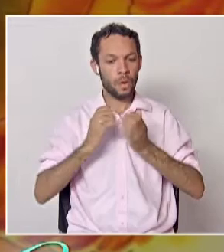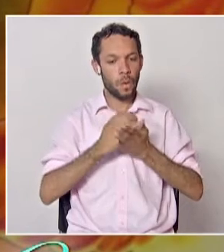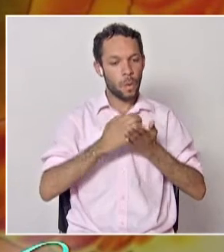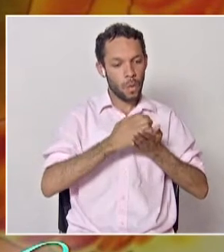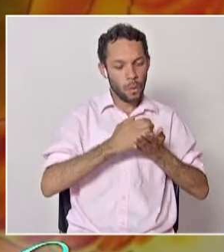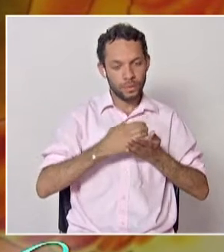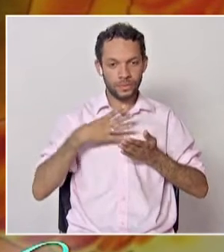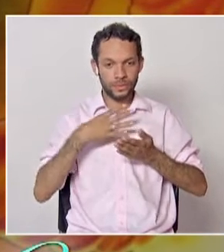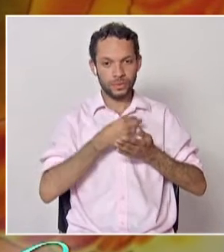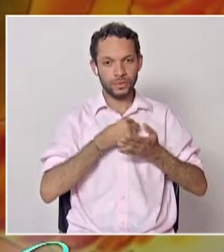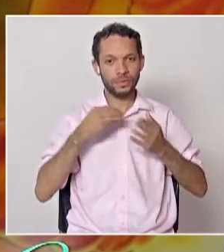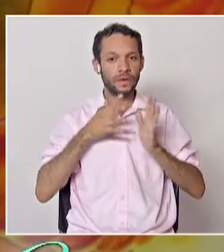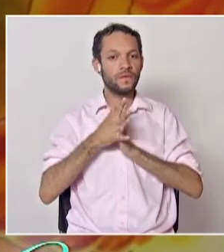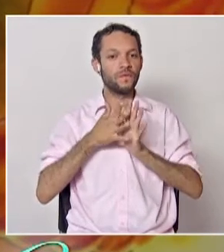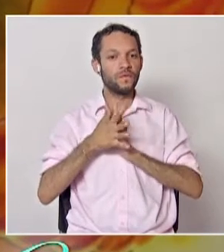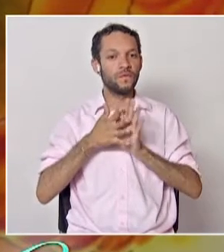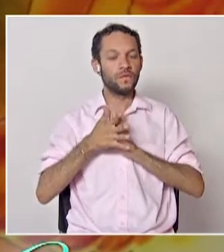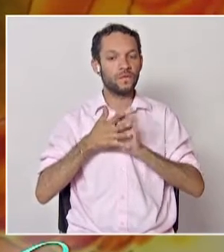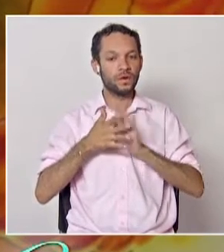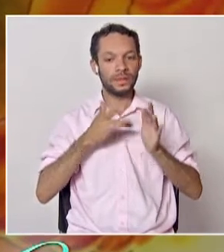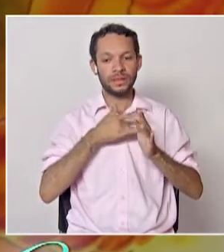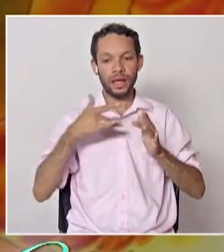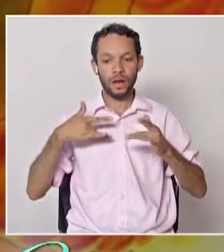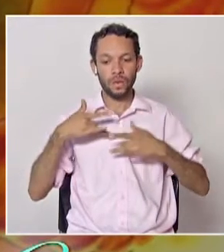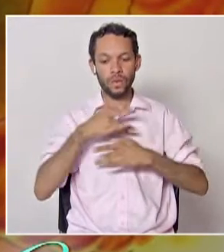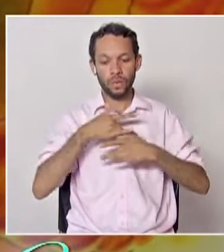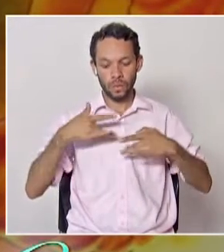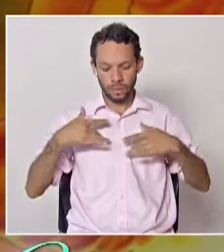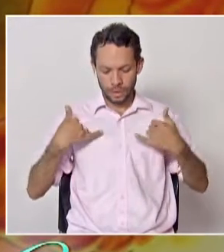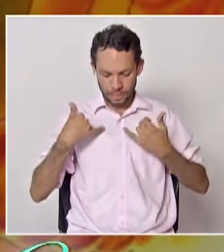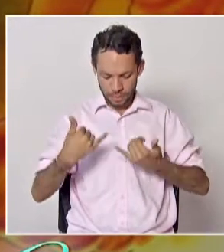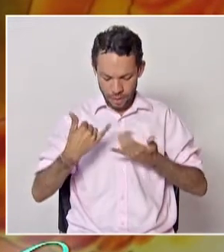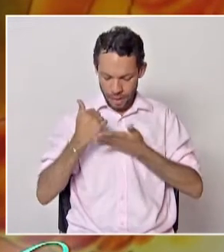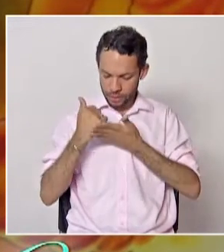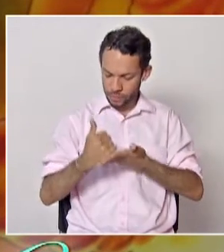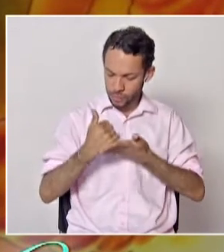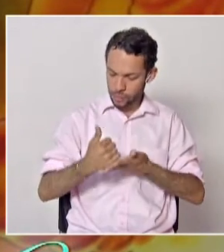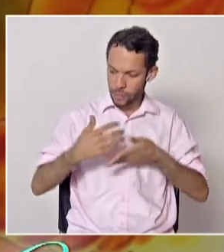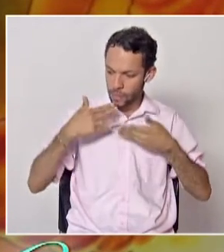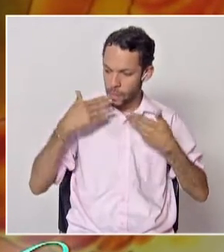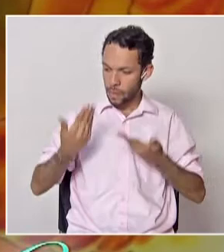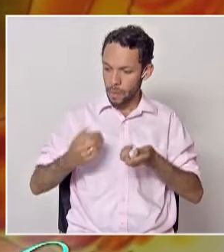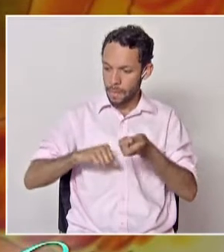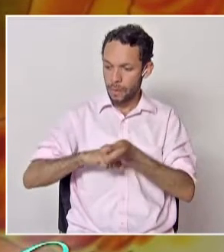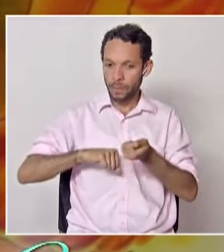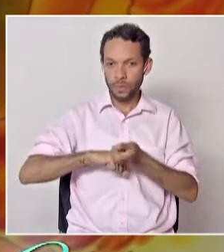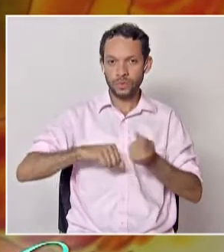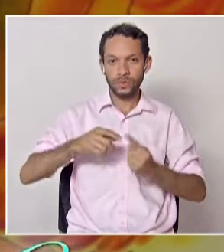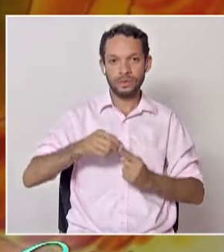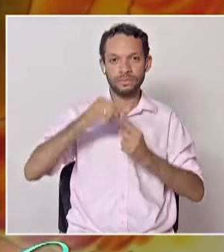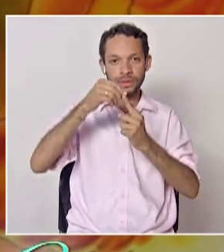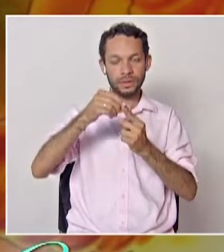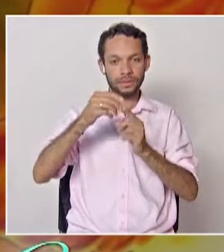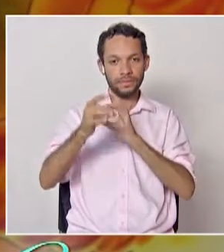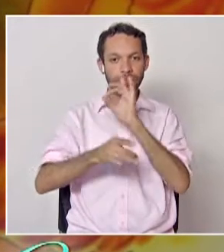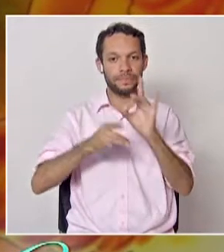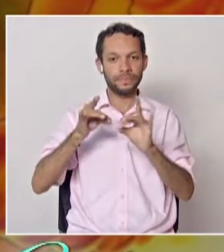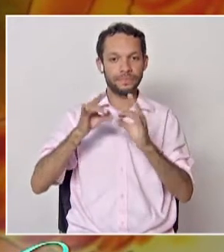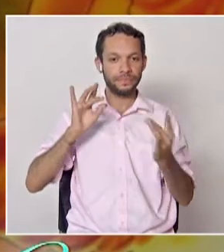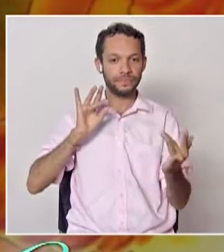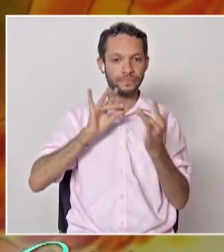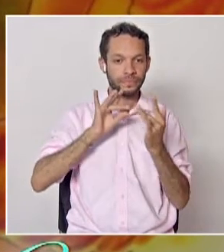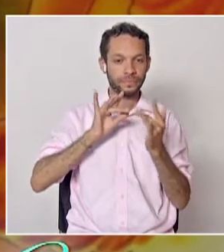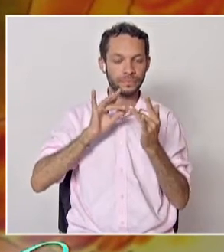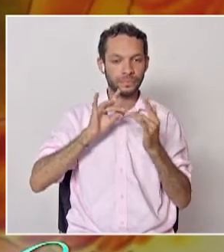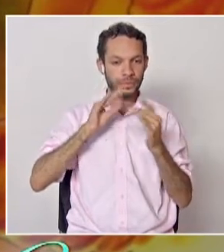No, aquí contamos los procedimientos terapéuticos de la medicina con todas las especialidades, haciendo